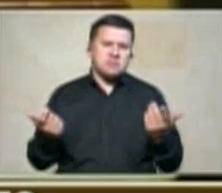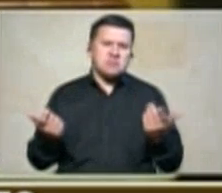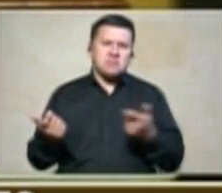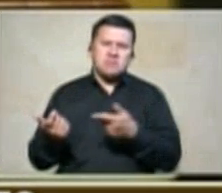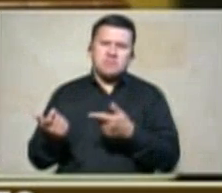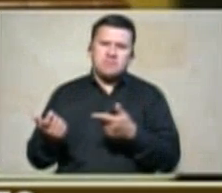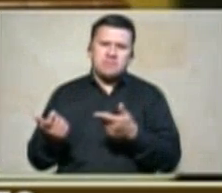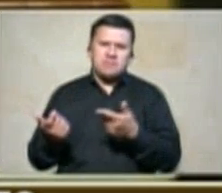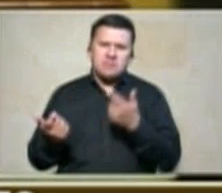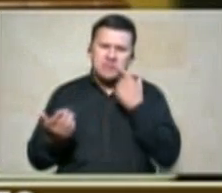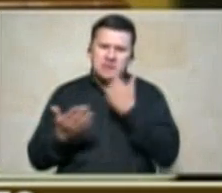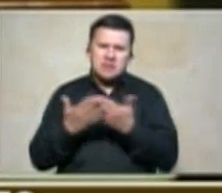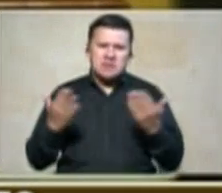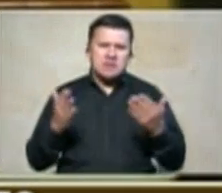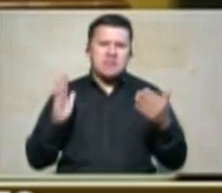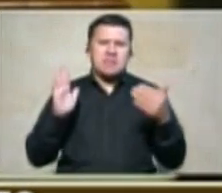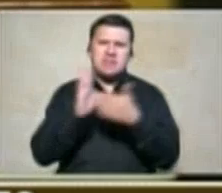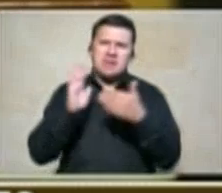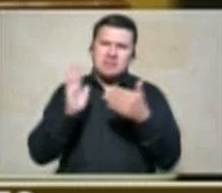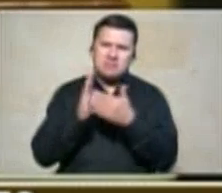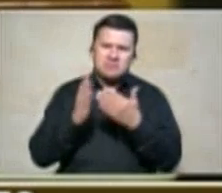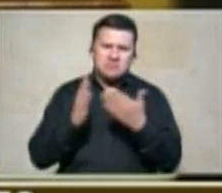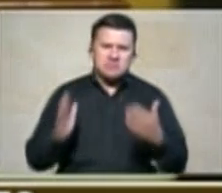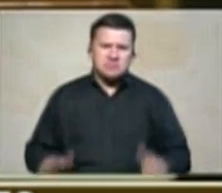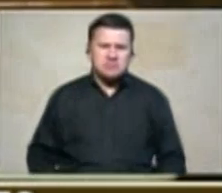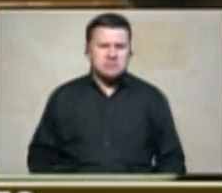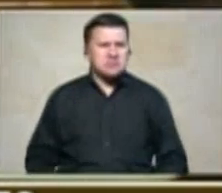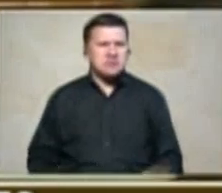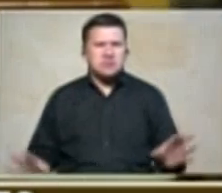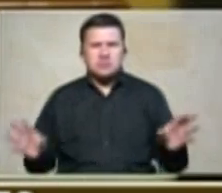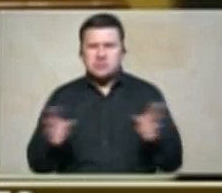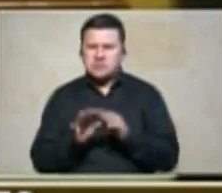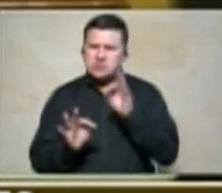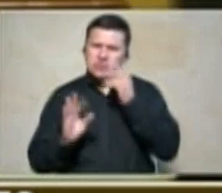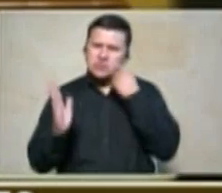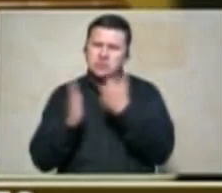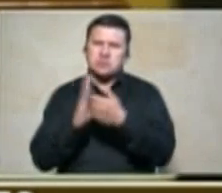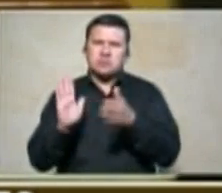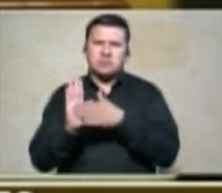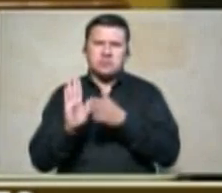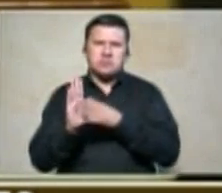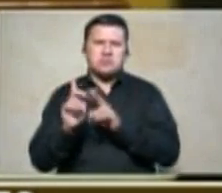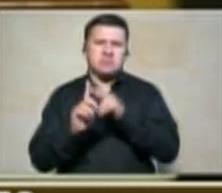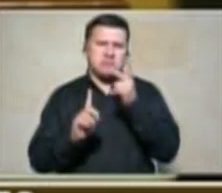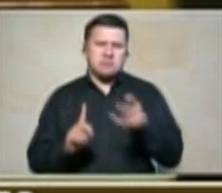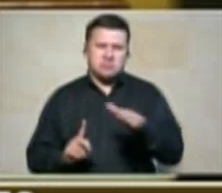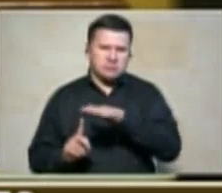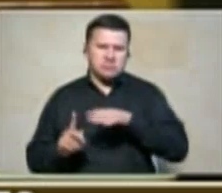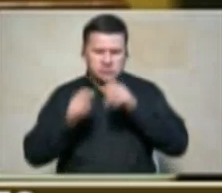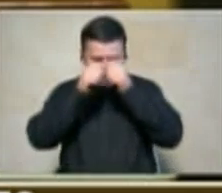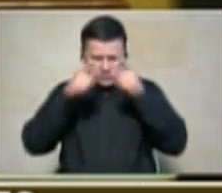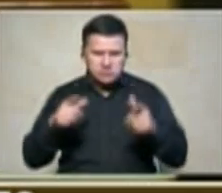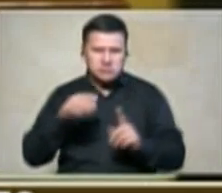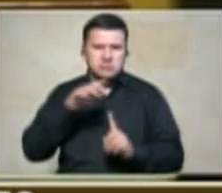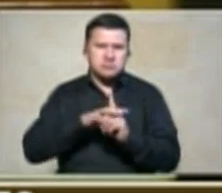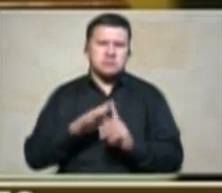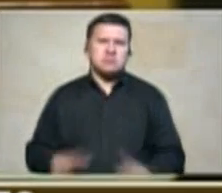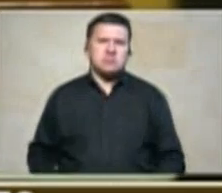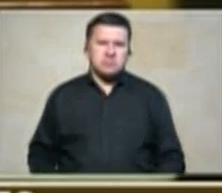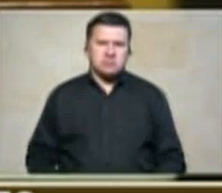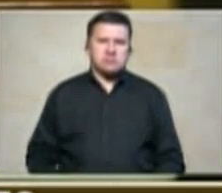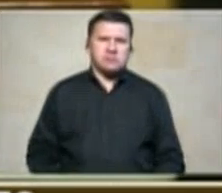totalmente justificadas en las víctimas que el propio Estado está creando. Y además hay que decir lo siguiente: el Estado ha dicho